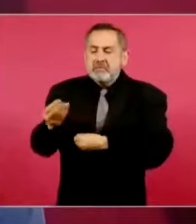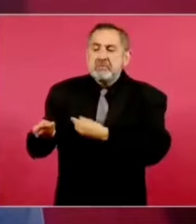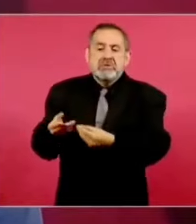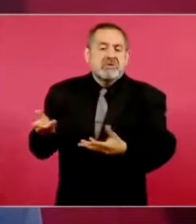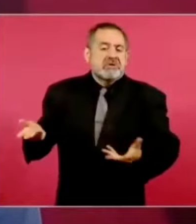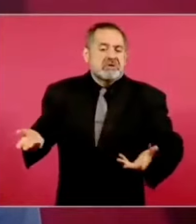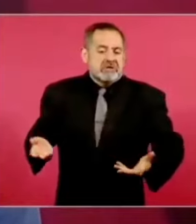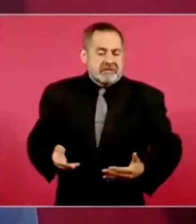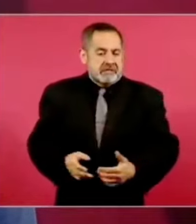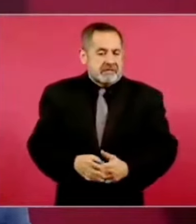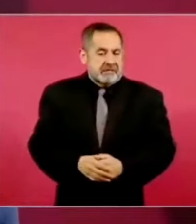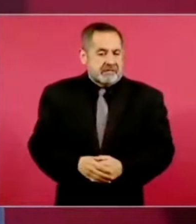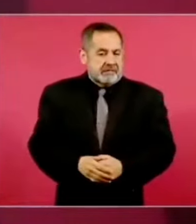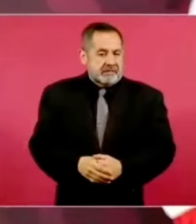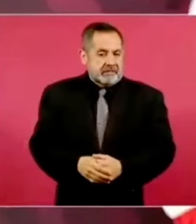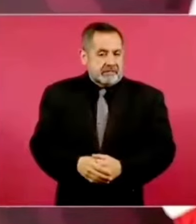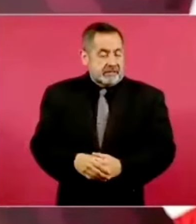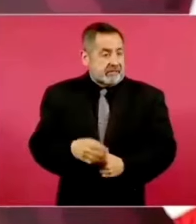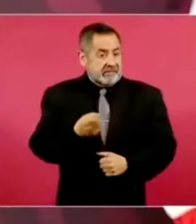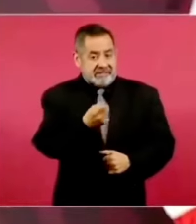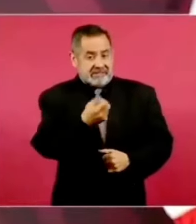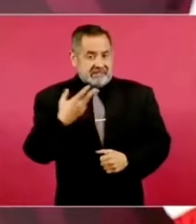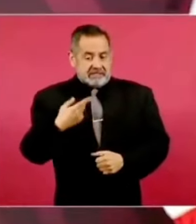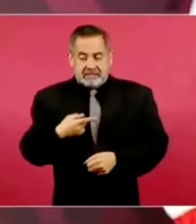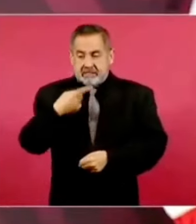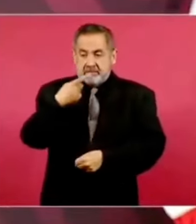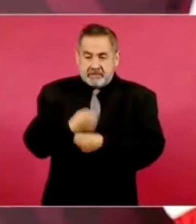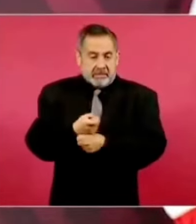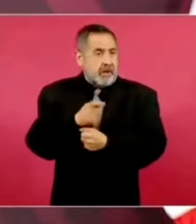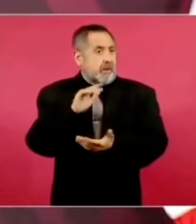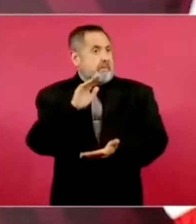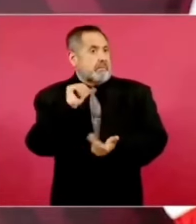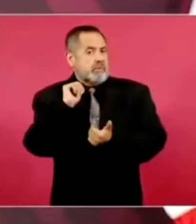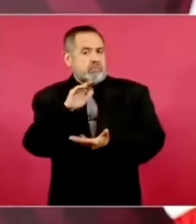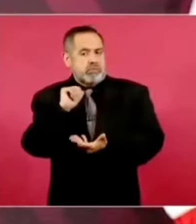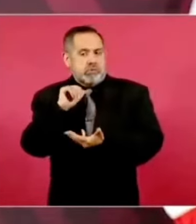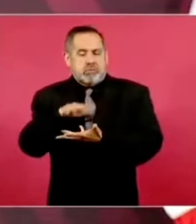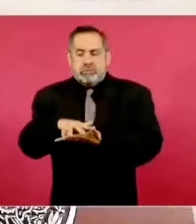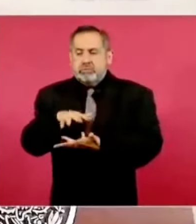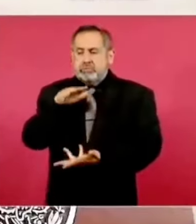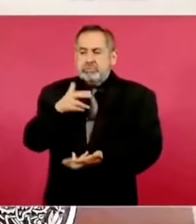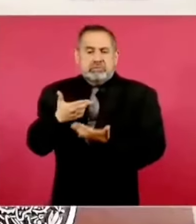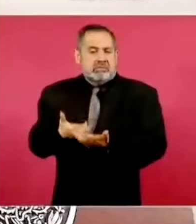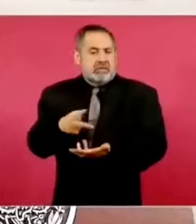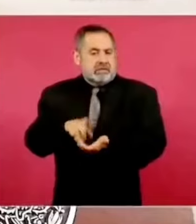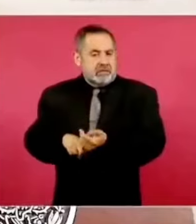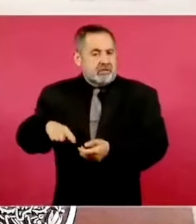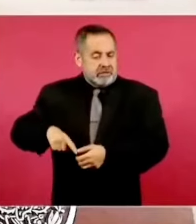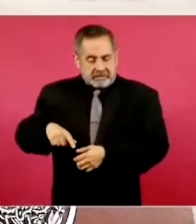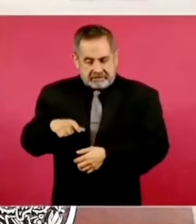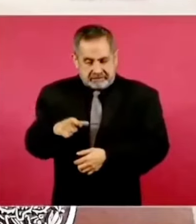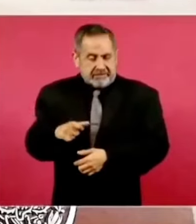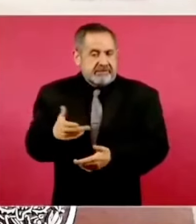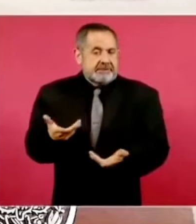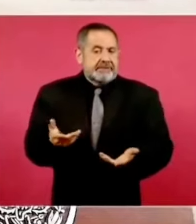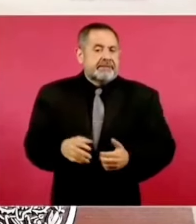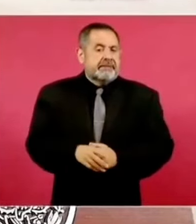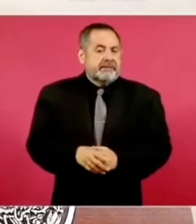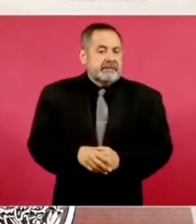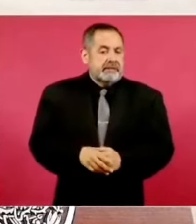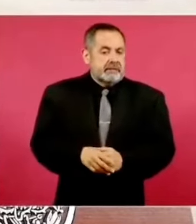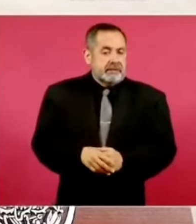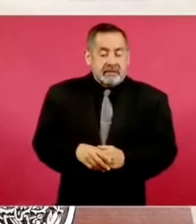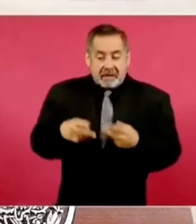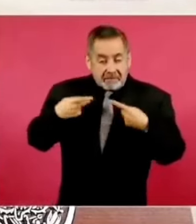familiares esas remesas son la principal fuente de ingresos de nuestro país si el pueblo de